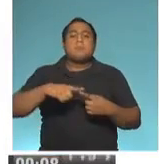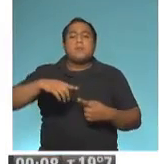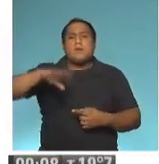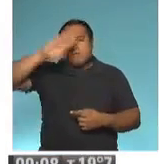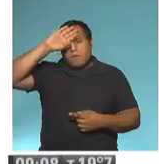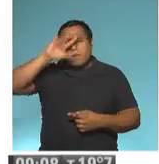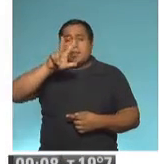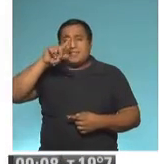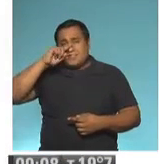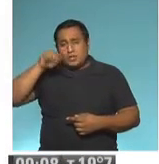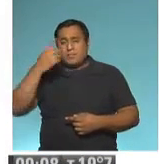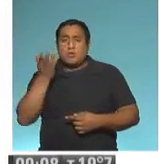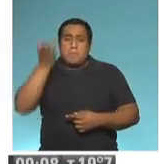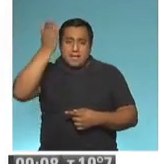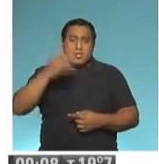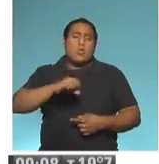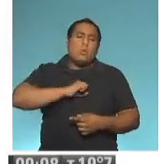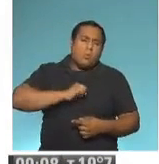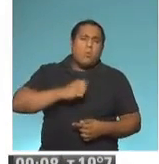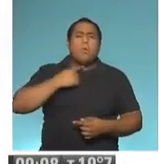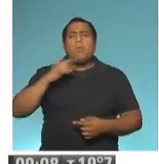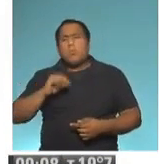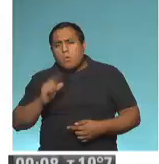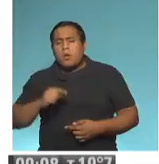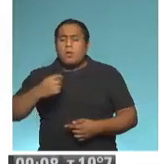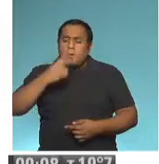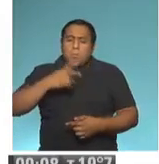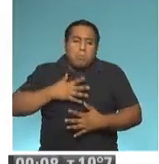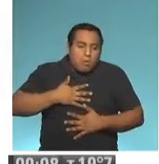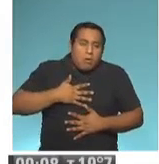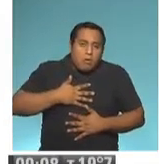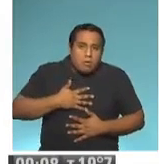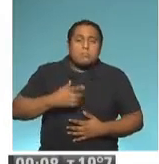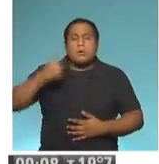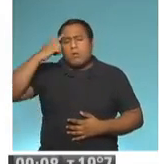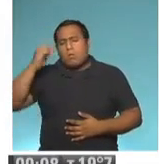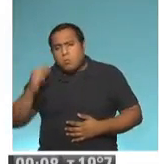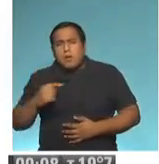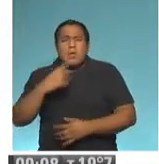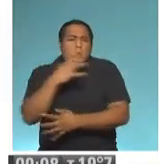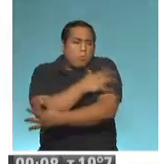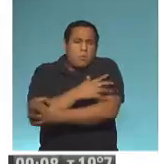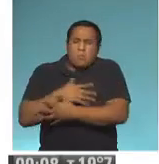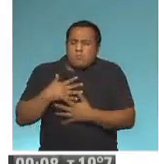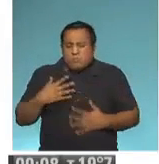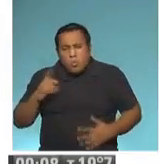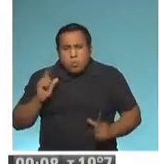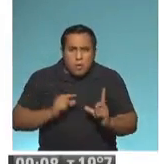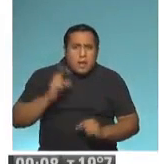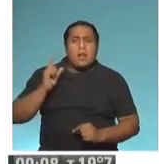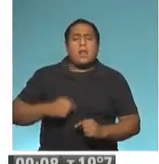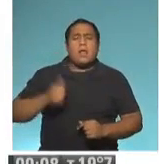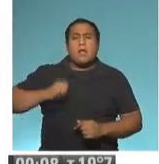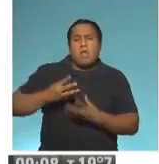grados y medio o más, tos, dolor de garganta, dificultad respiratoria, dolor de cabeza, dolor muscular, diarrea, vómitos